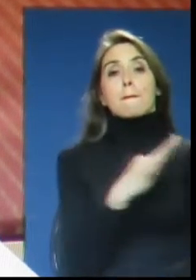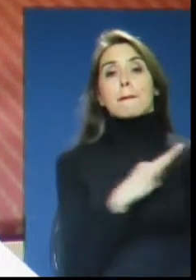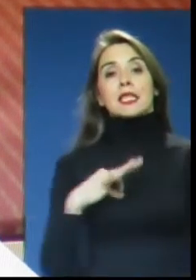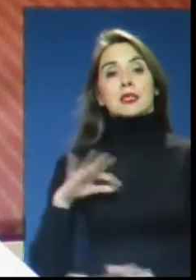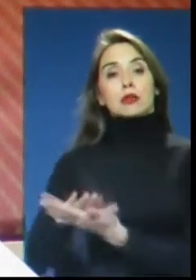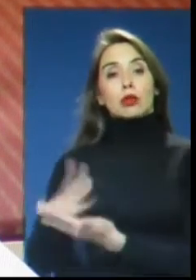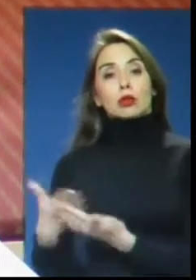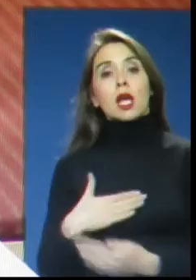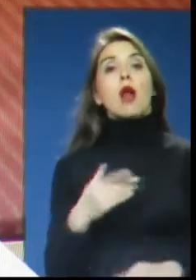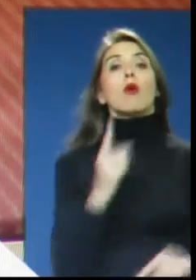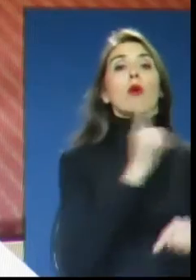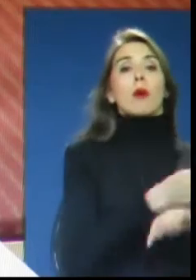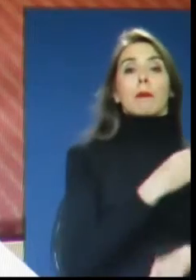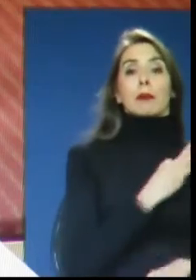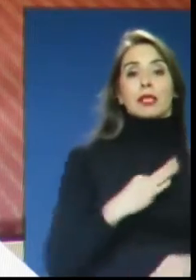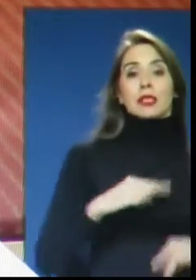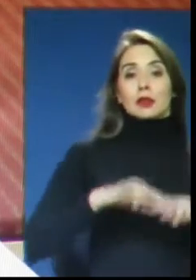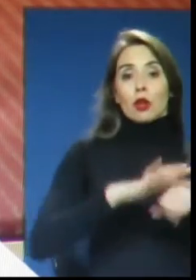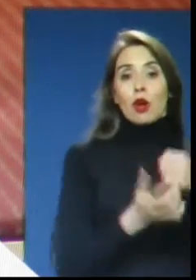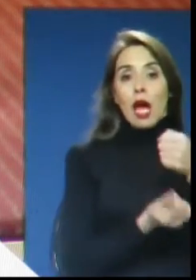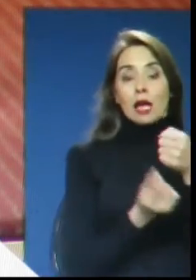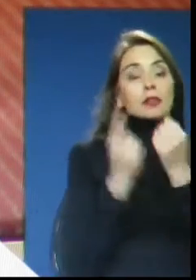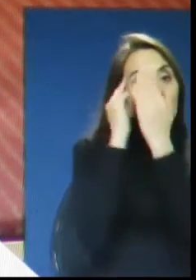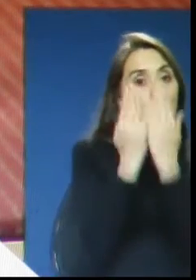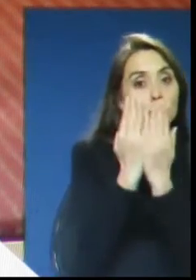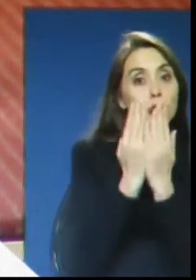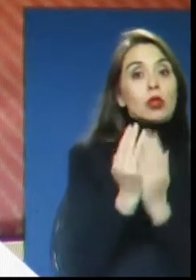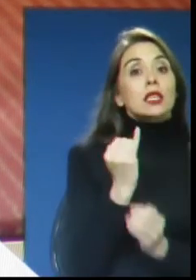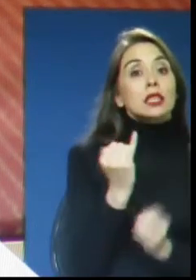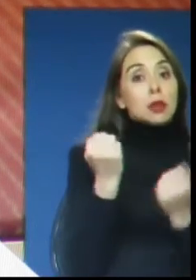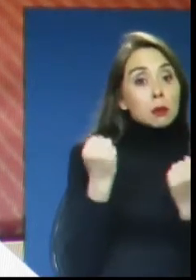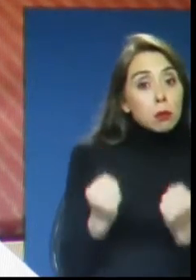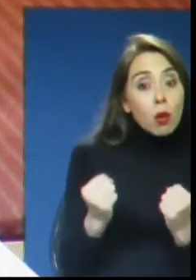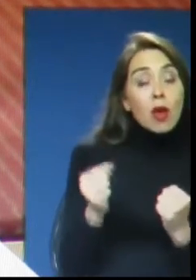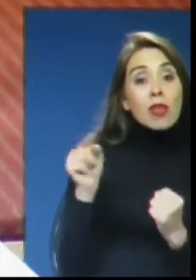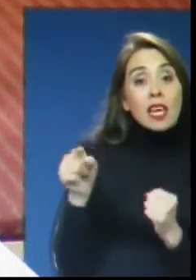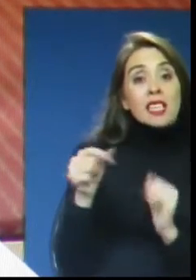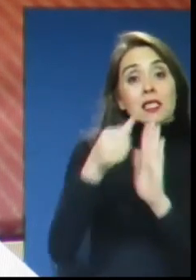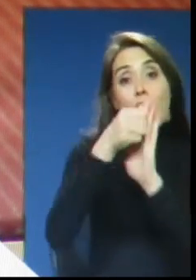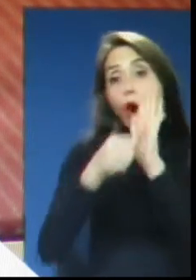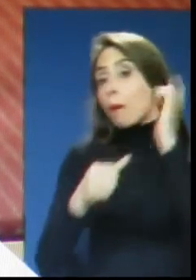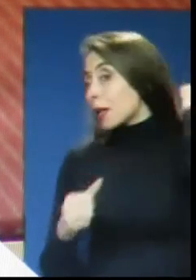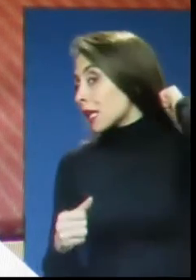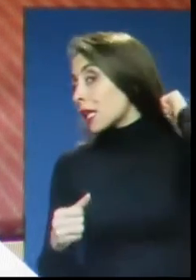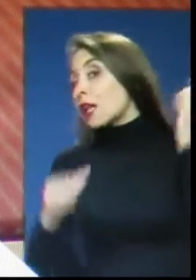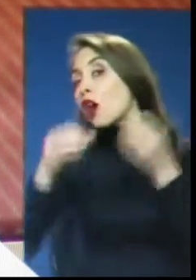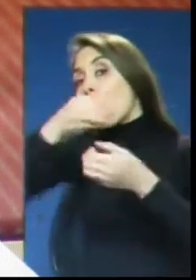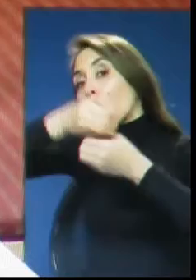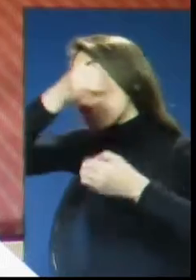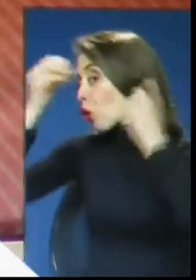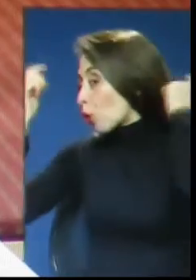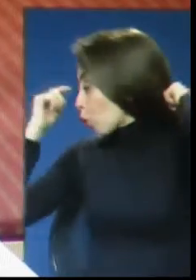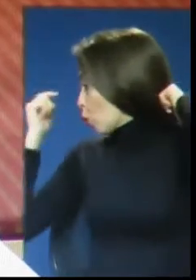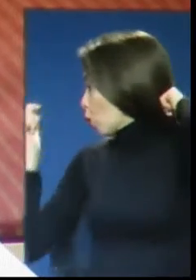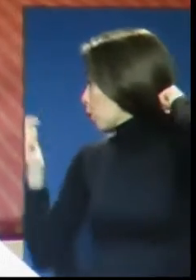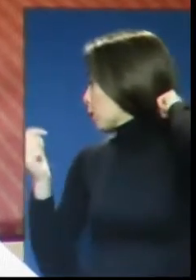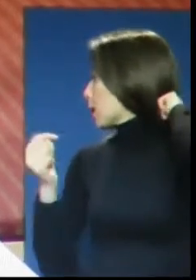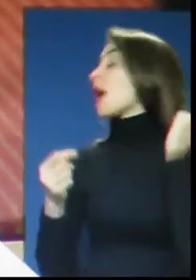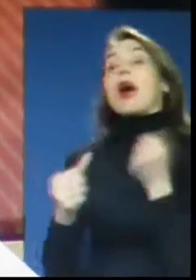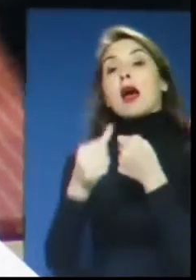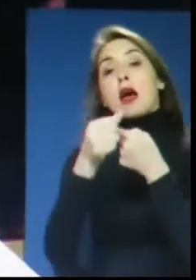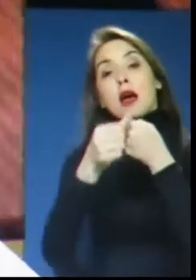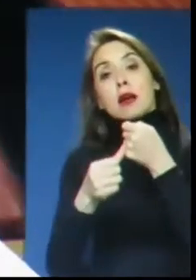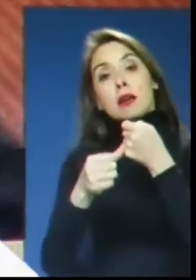Hacienda respectivamente para el estudio y análisis de la viabilidad de inclusión de esta cirugía de la hernia cervical a lo que es el